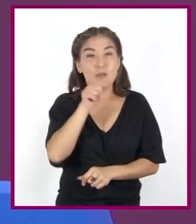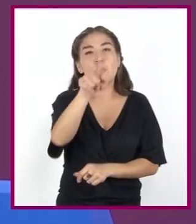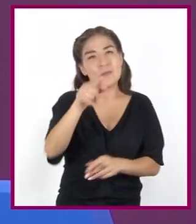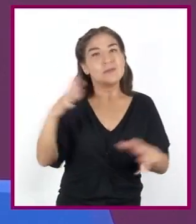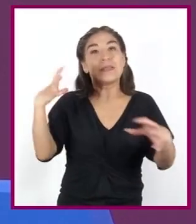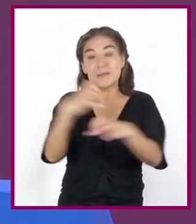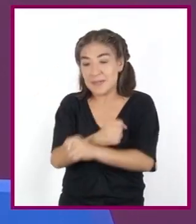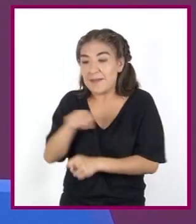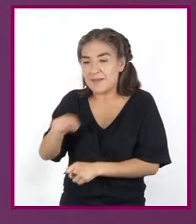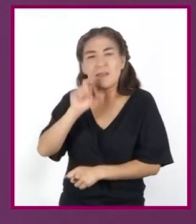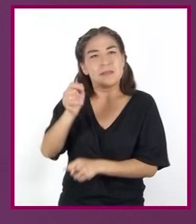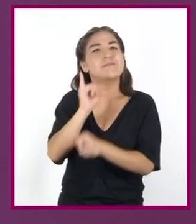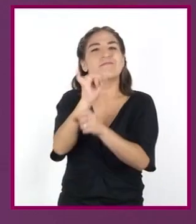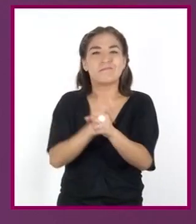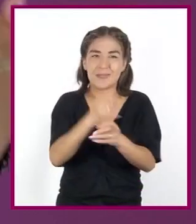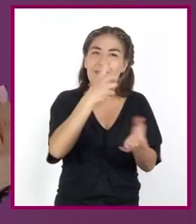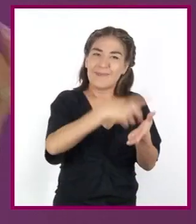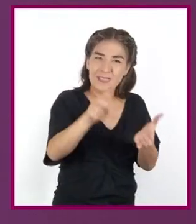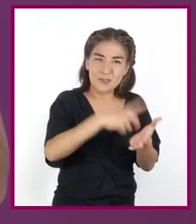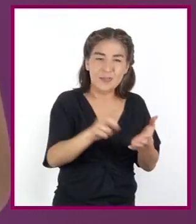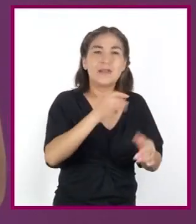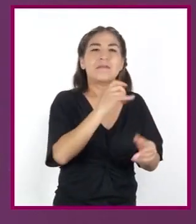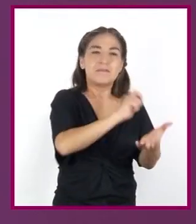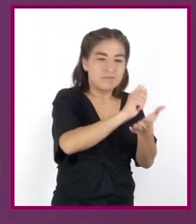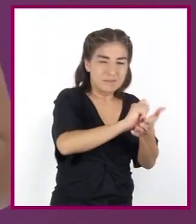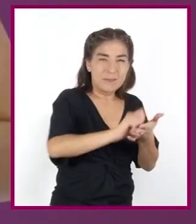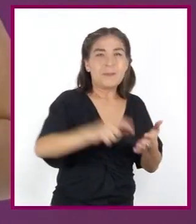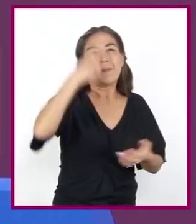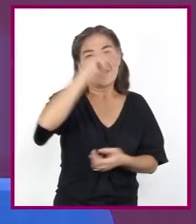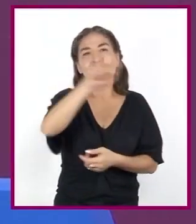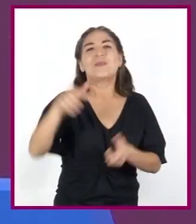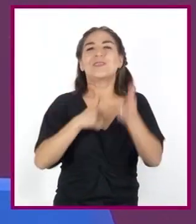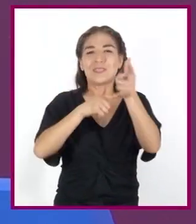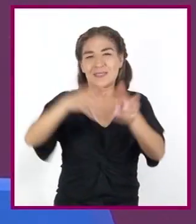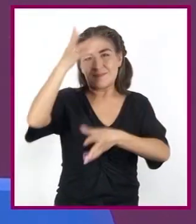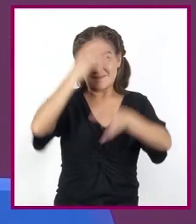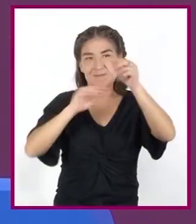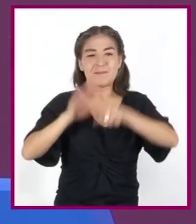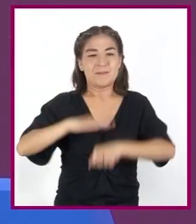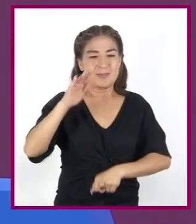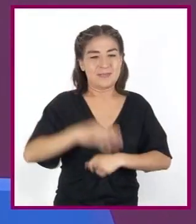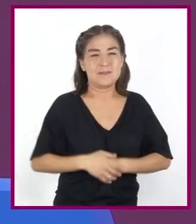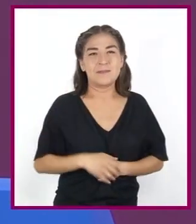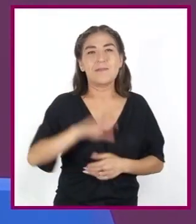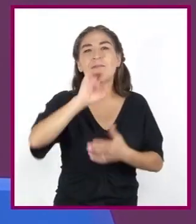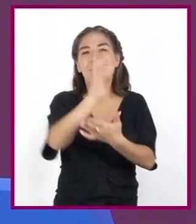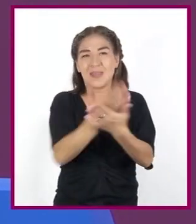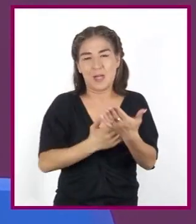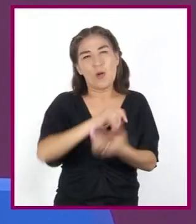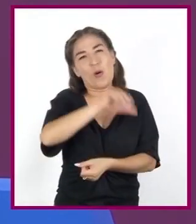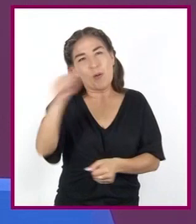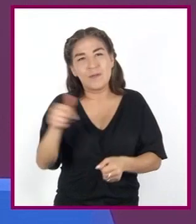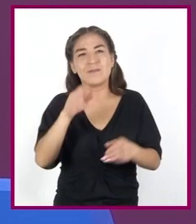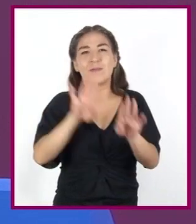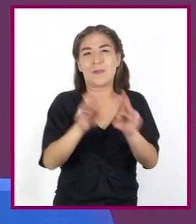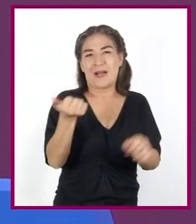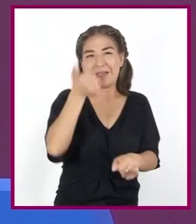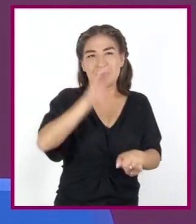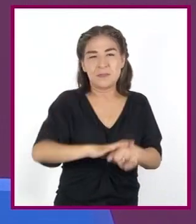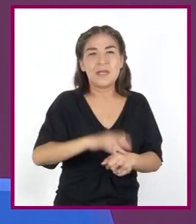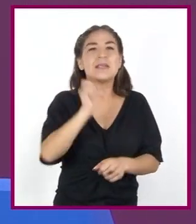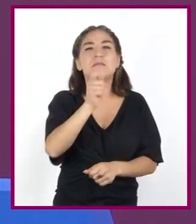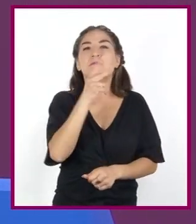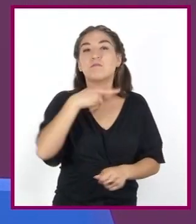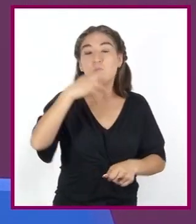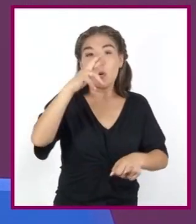significado, pues será de gran ayuda para continuar aprendiendo. En los contratos y otros documentos administrativos se emplea